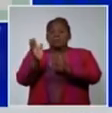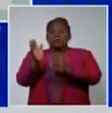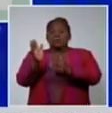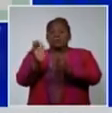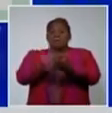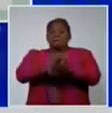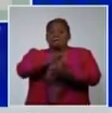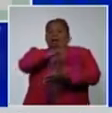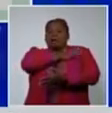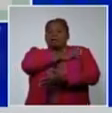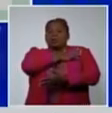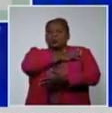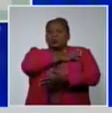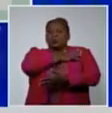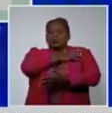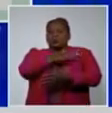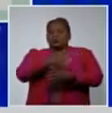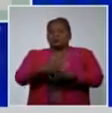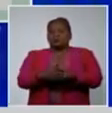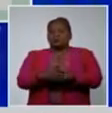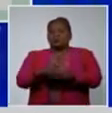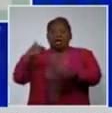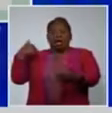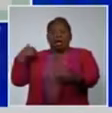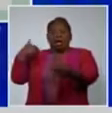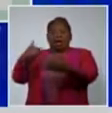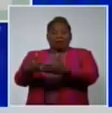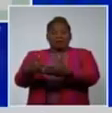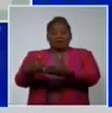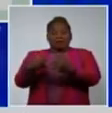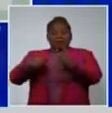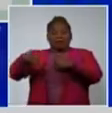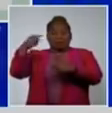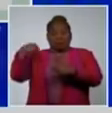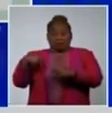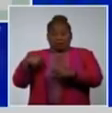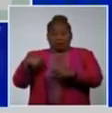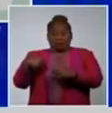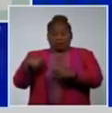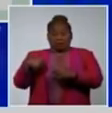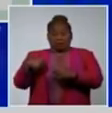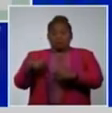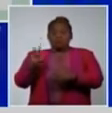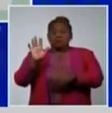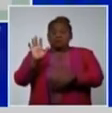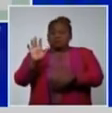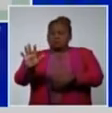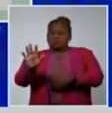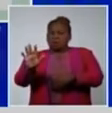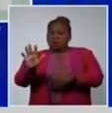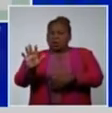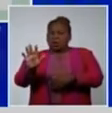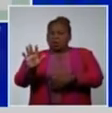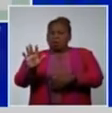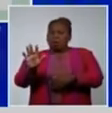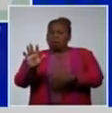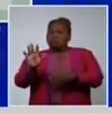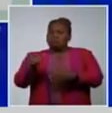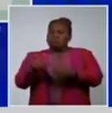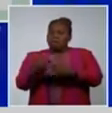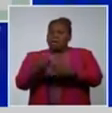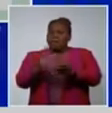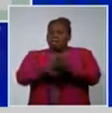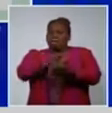hasta el mando de los cinco primeros días del mes de marzo